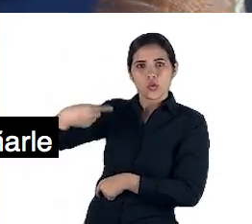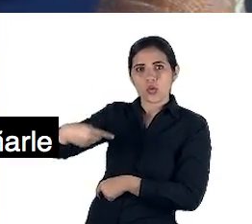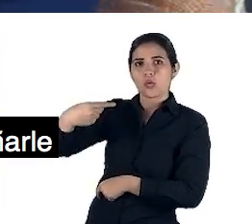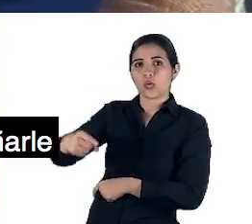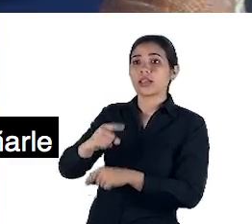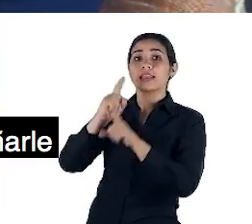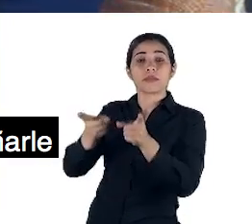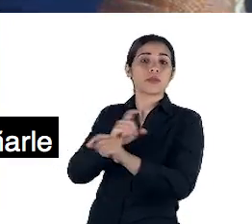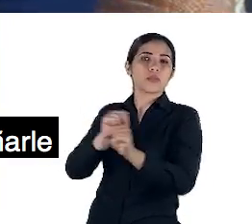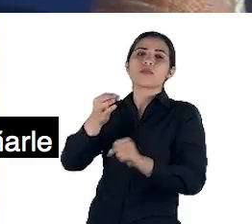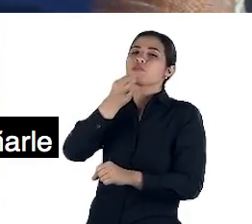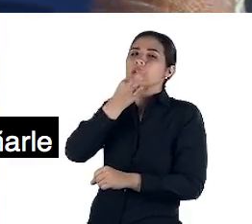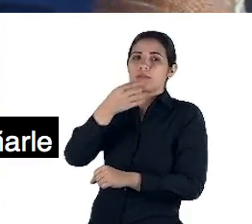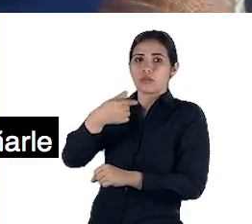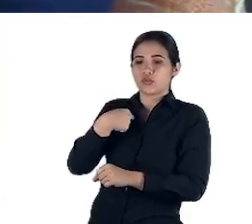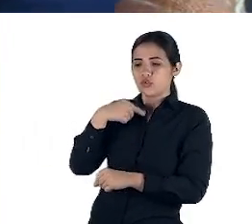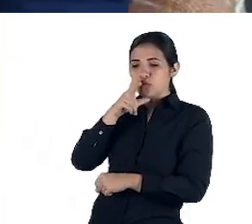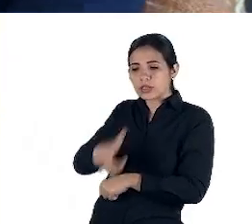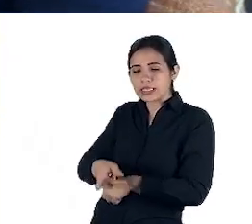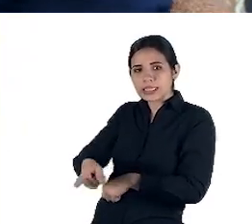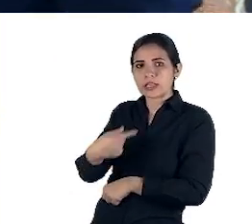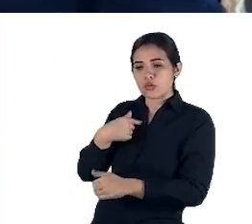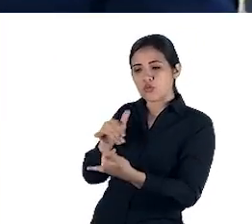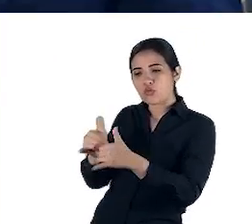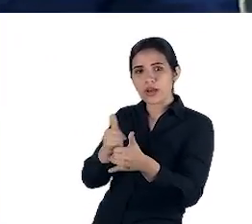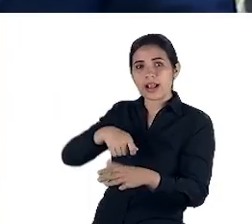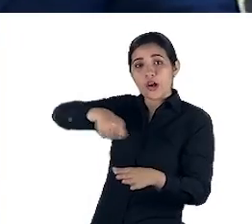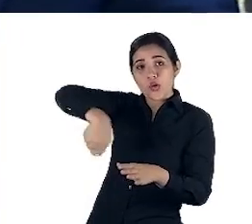vamos a jugar a la cocina, enseñarle a lavar, digamos,